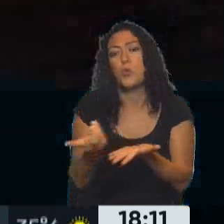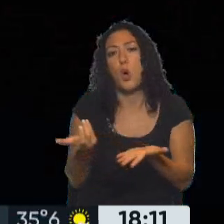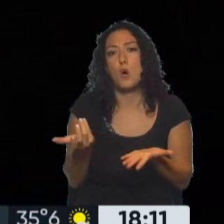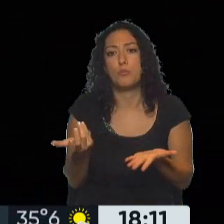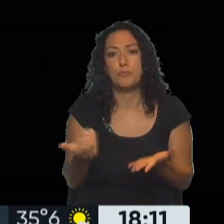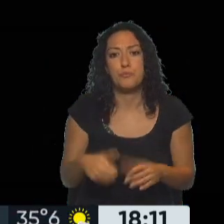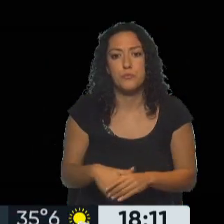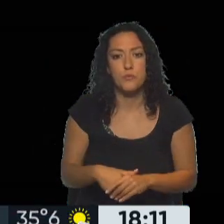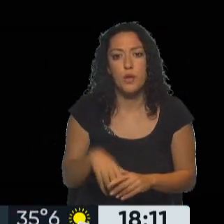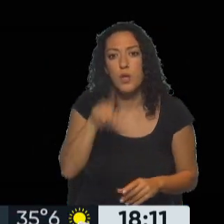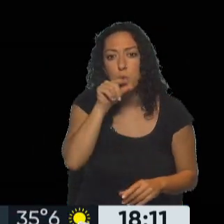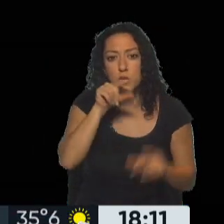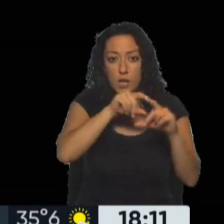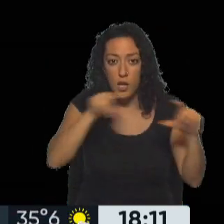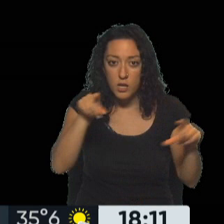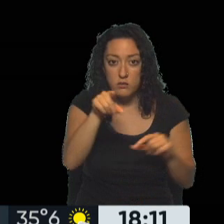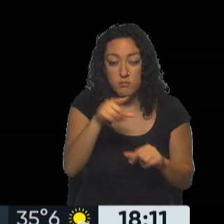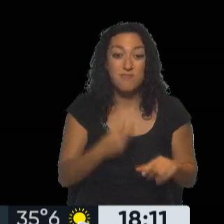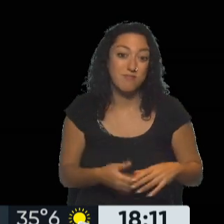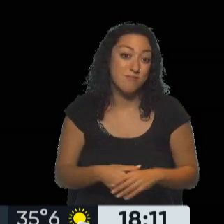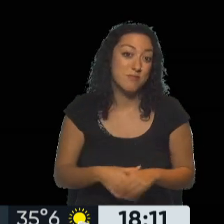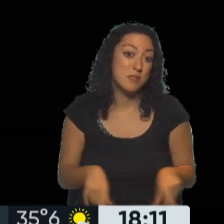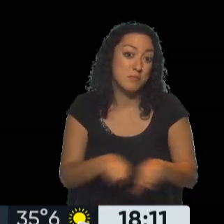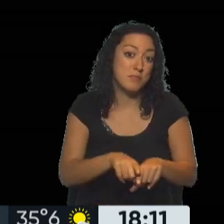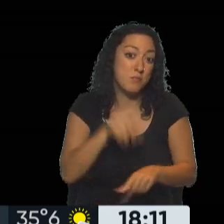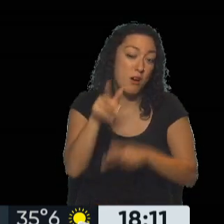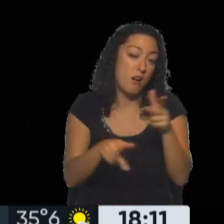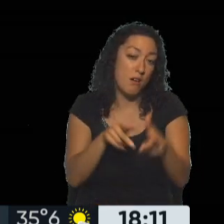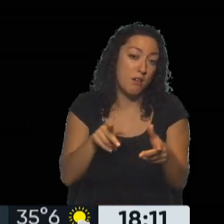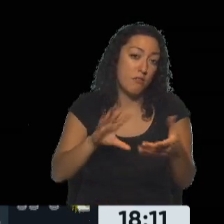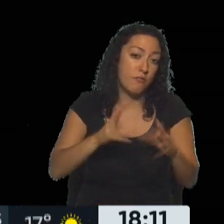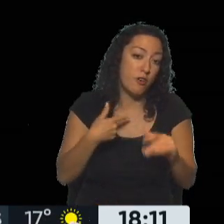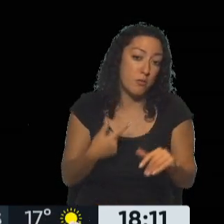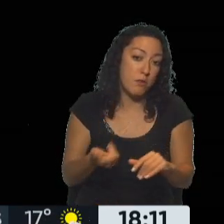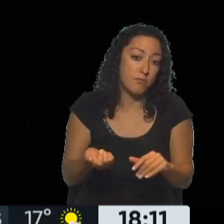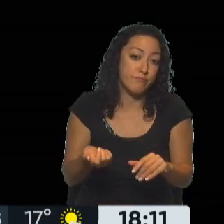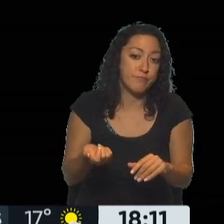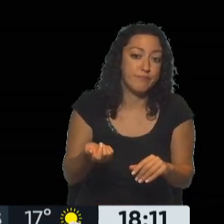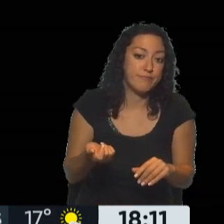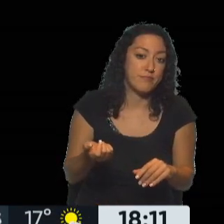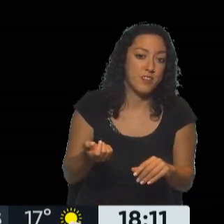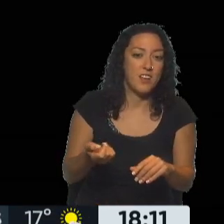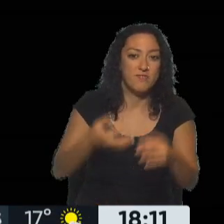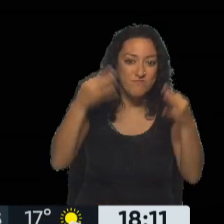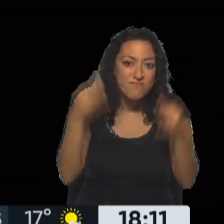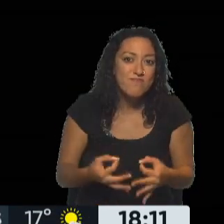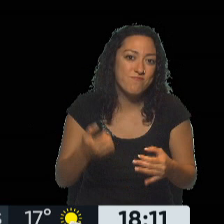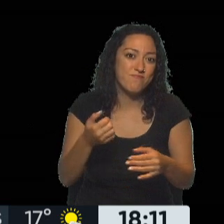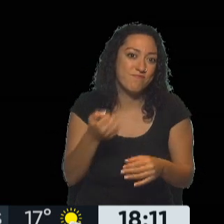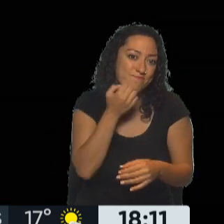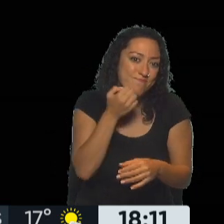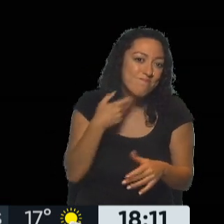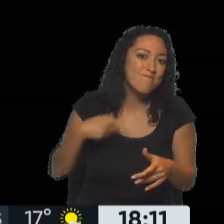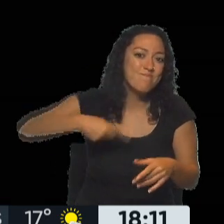zona y todo lo que se dice ahí es demagogia en puro La verdad la verdad es que